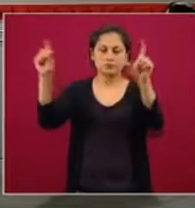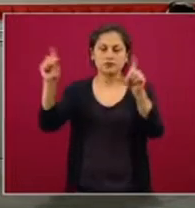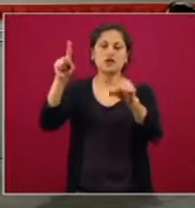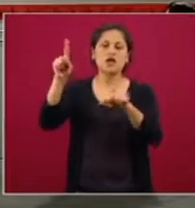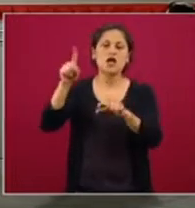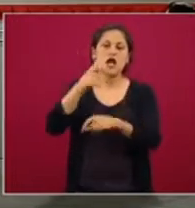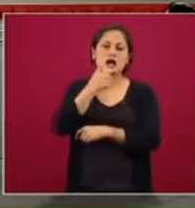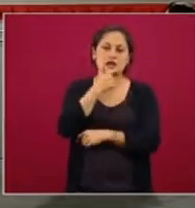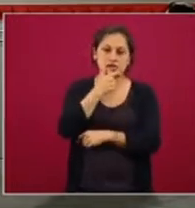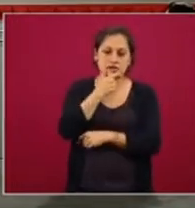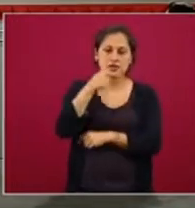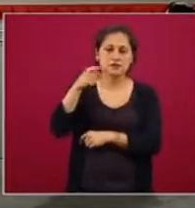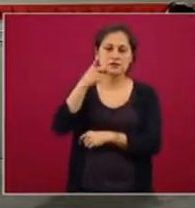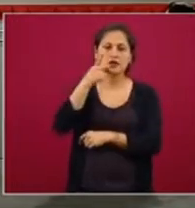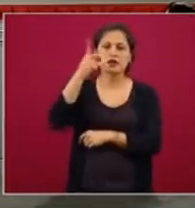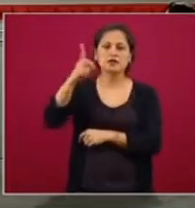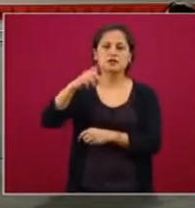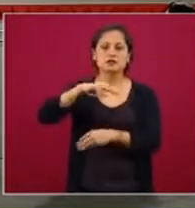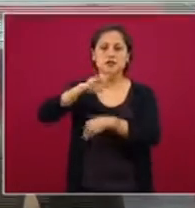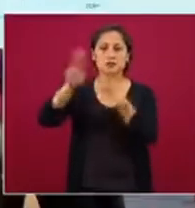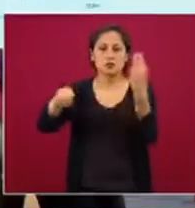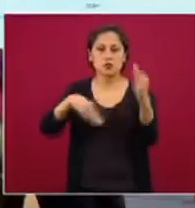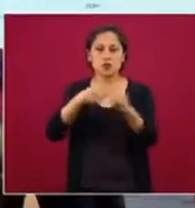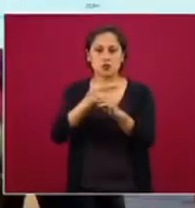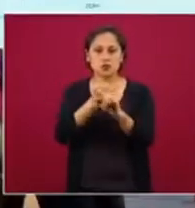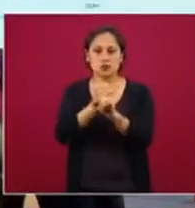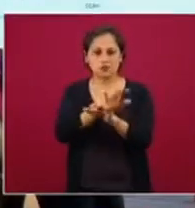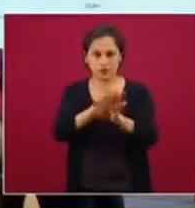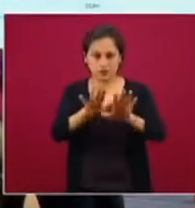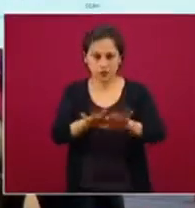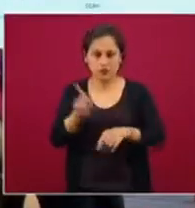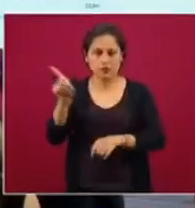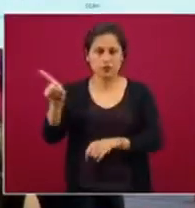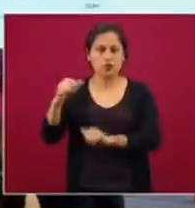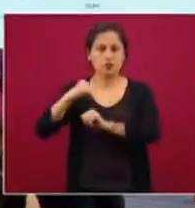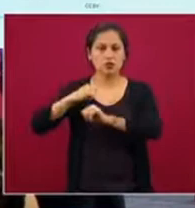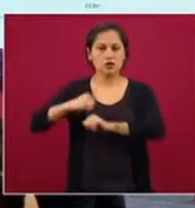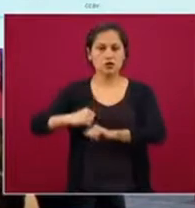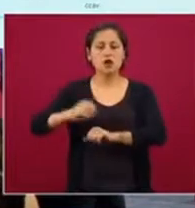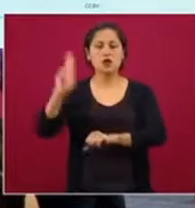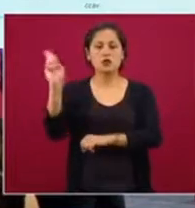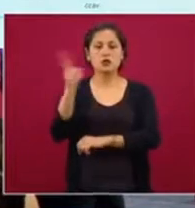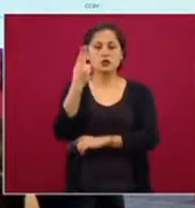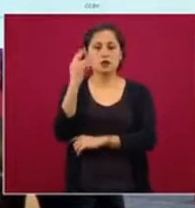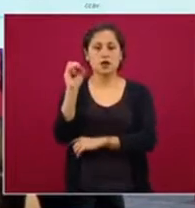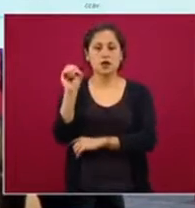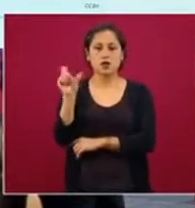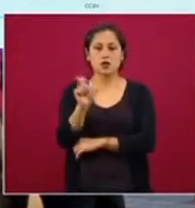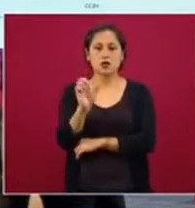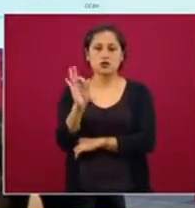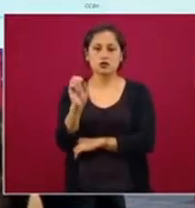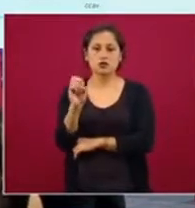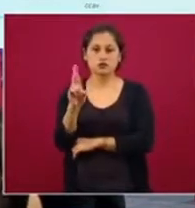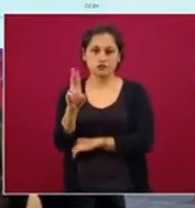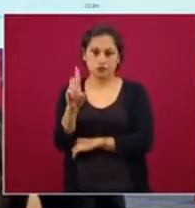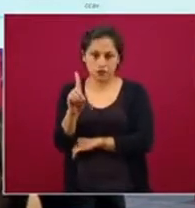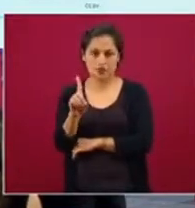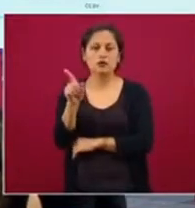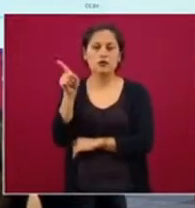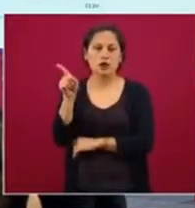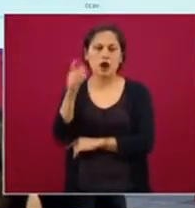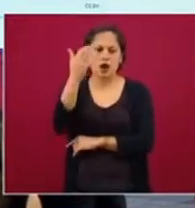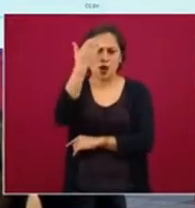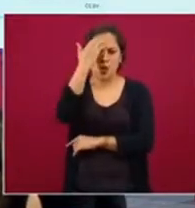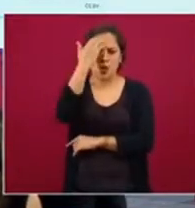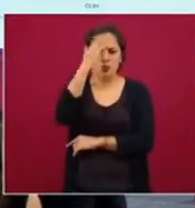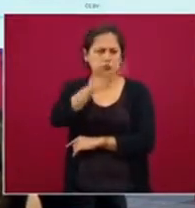Datos, que lo patrocina o lo organiza la Universidad de Oxford. Y es bastante conocido, es de acceso gratuito,